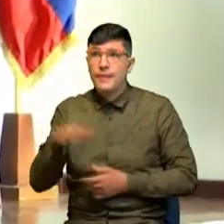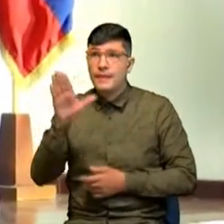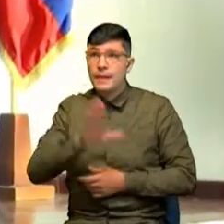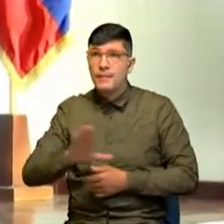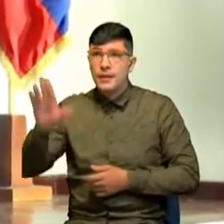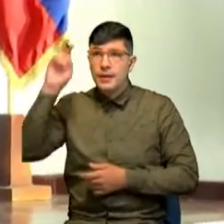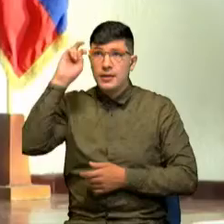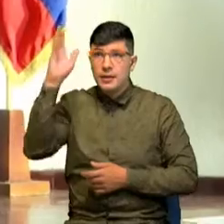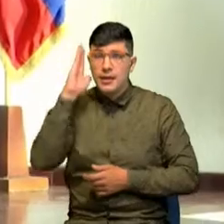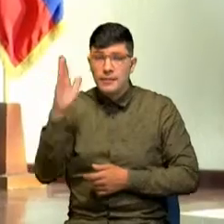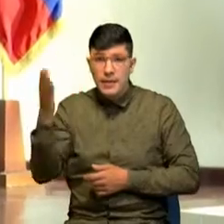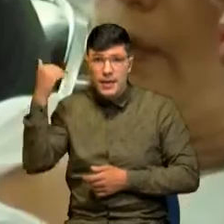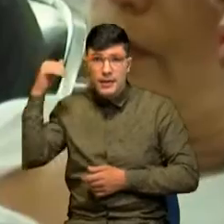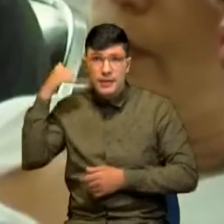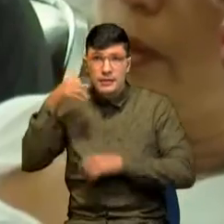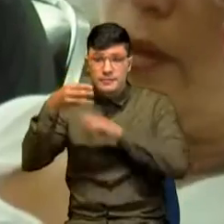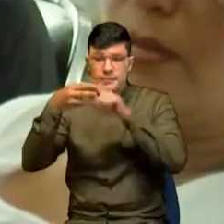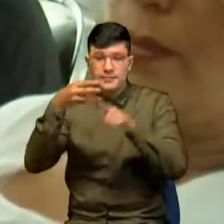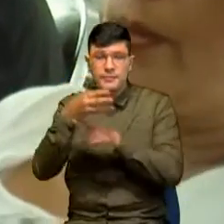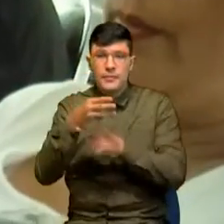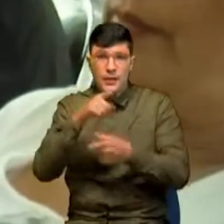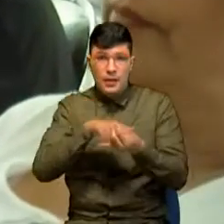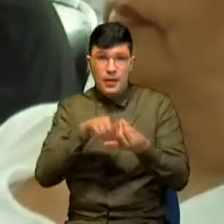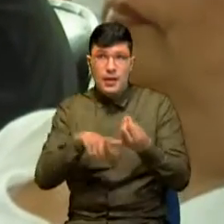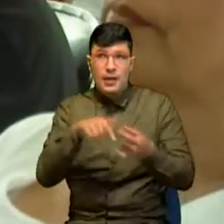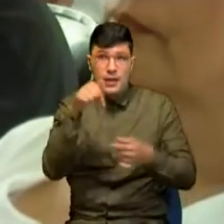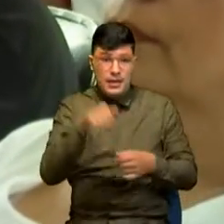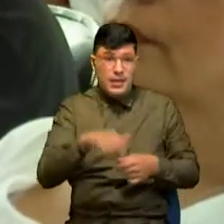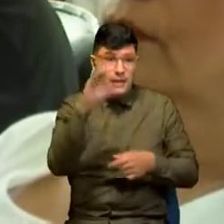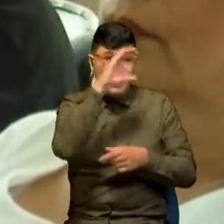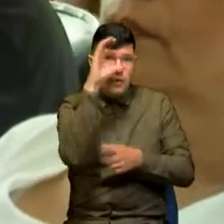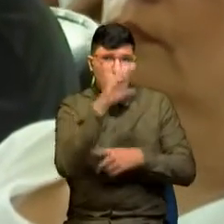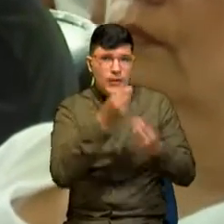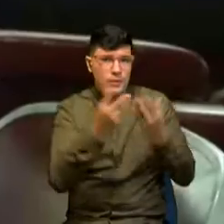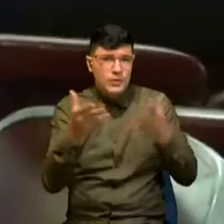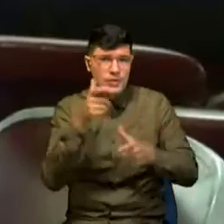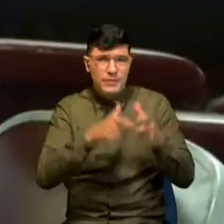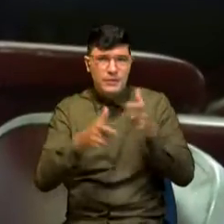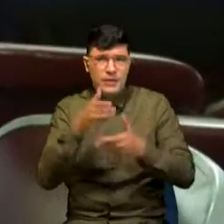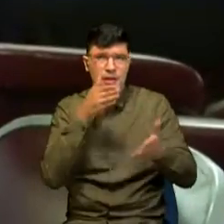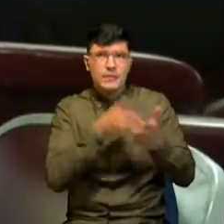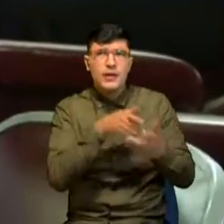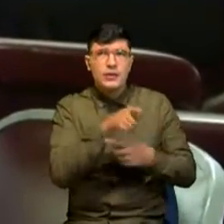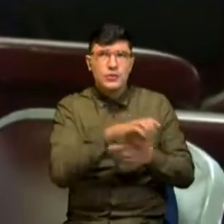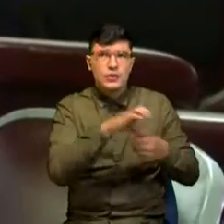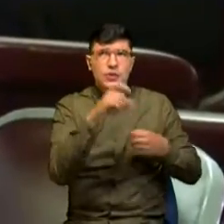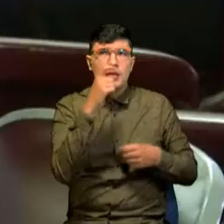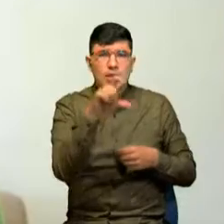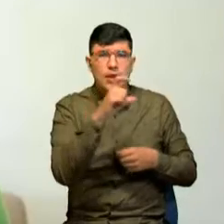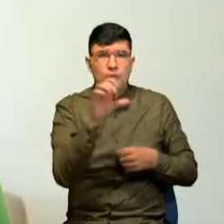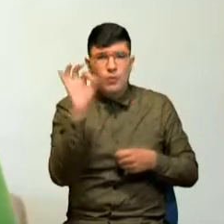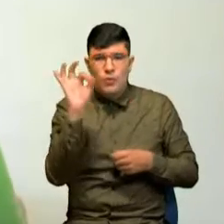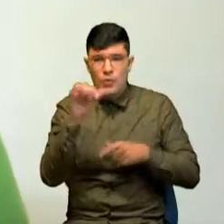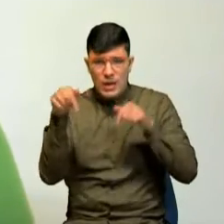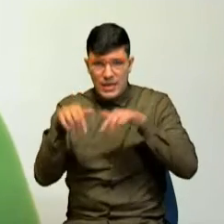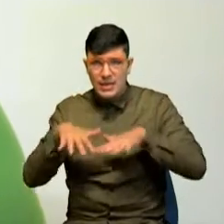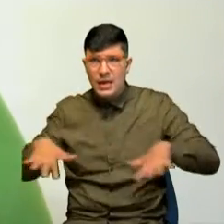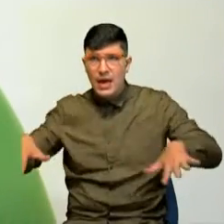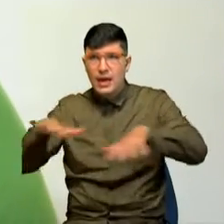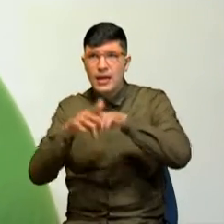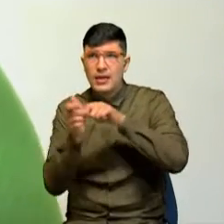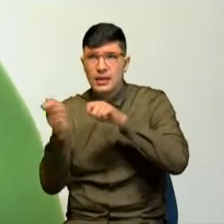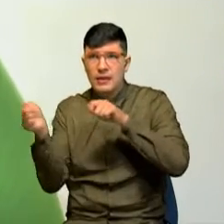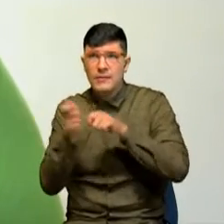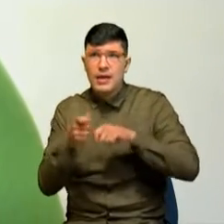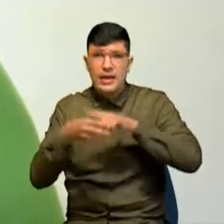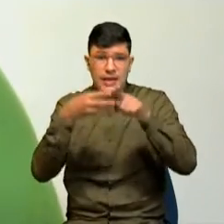se han presentado tres casos en colombia muchos de los denunciantes son de personas provenientes de cúcuta y de zona de la frontera llevamos tres casos en